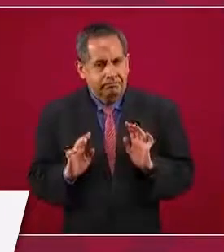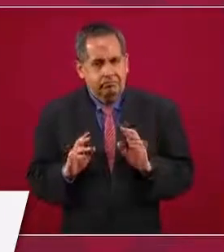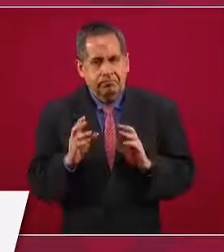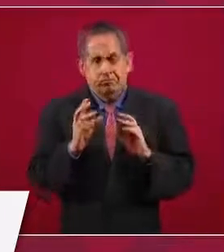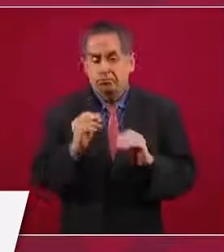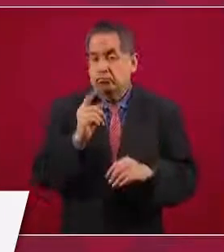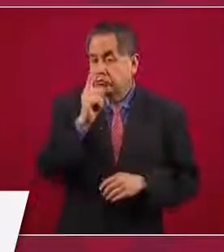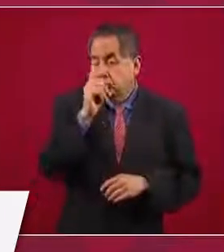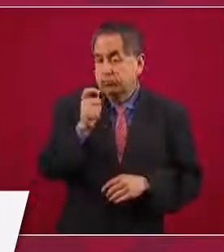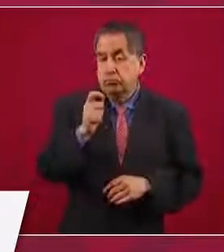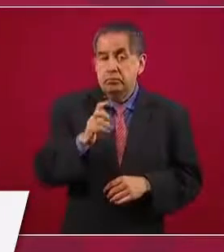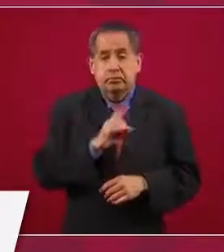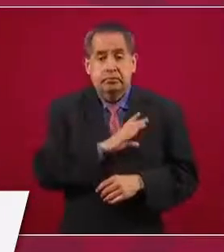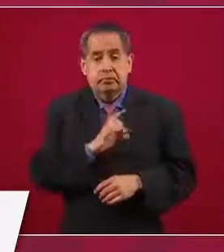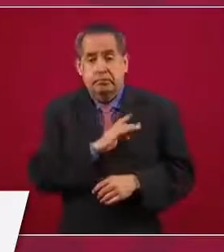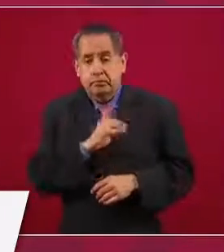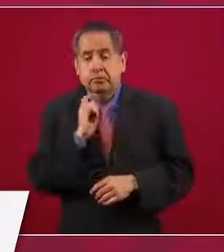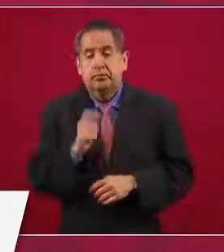miedo